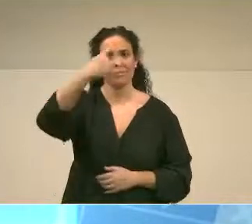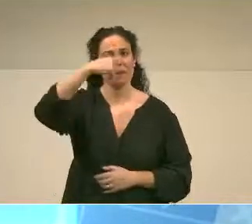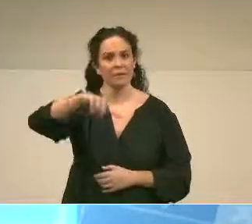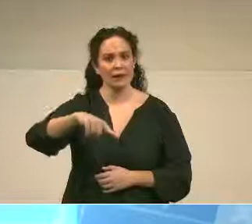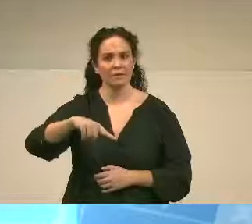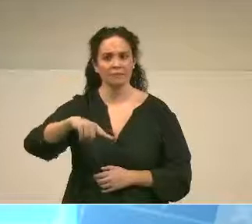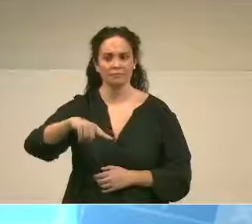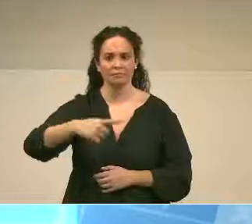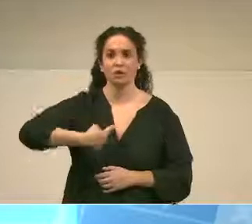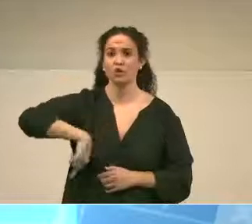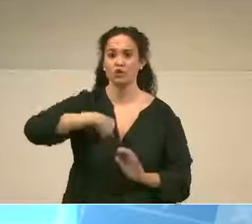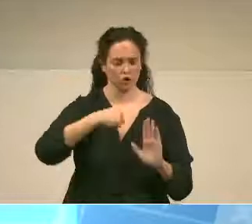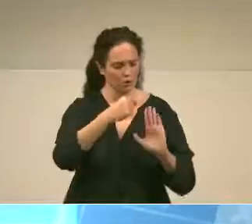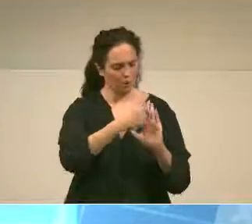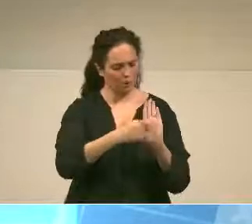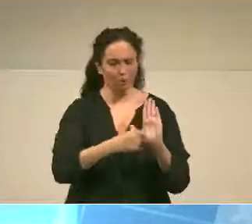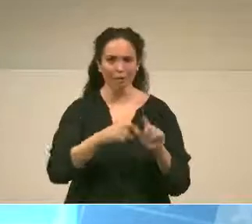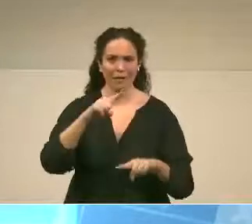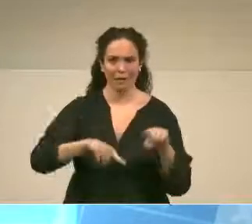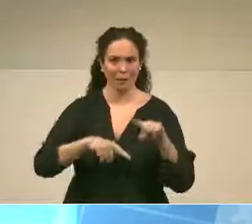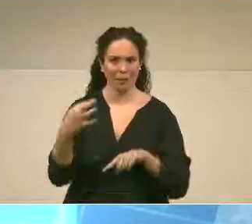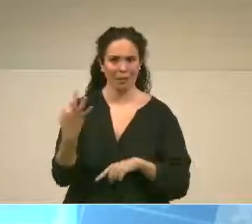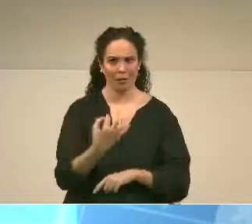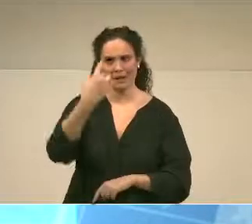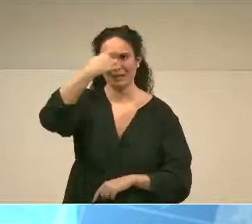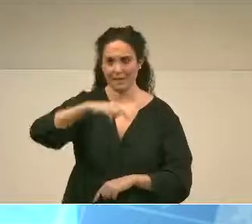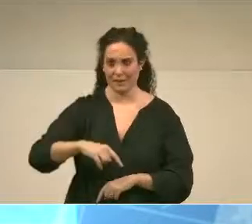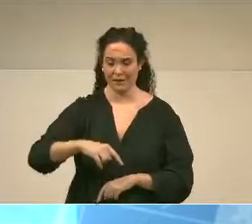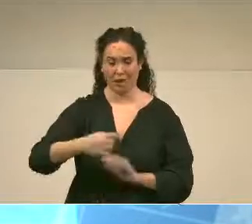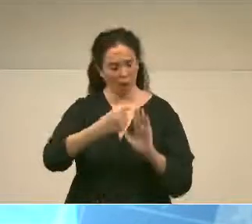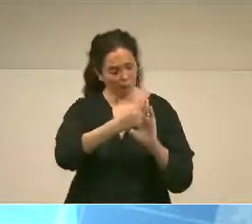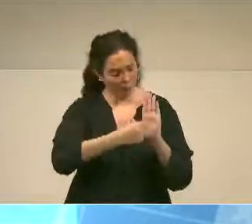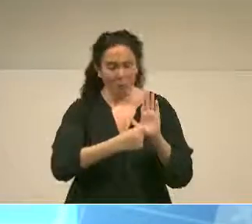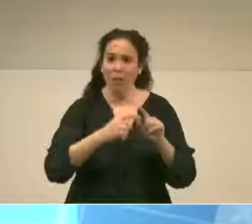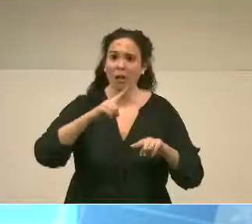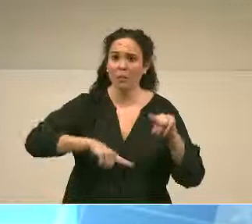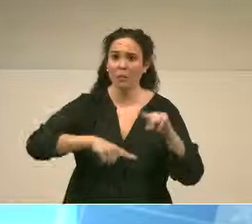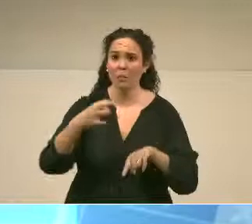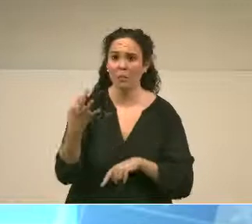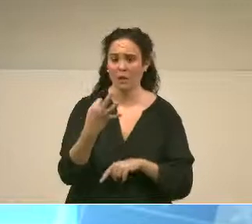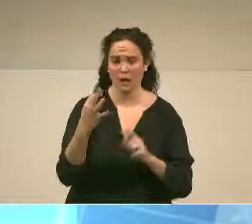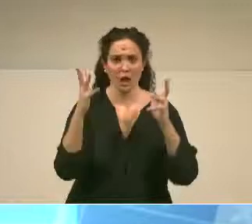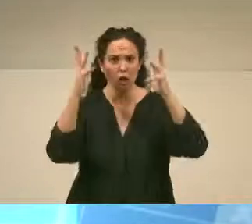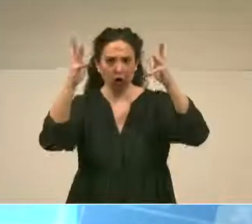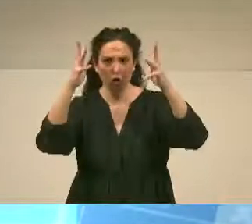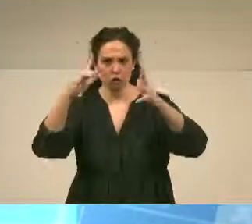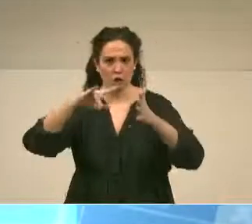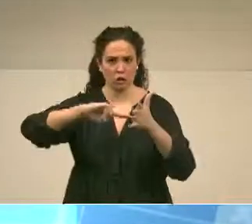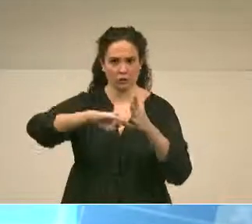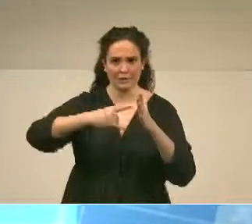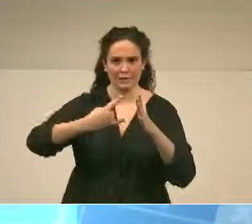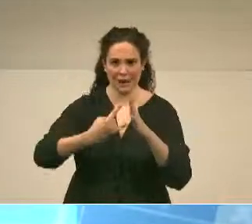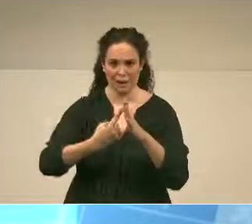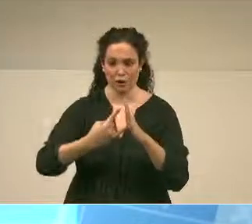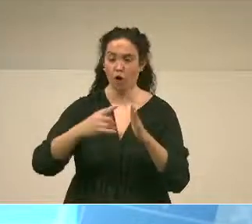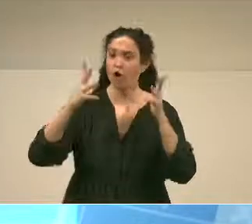cual adoptamos las medidas en Euskadi. Lo hacemos desde un consejo técnico que hace un